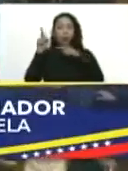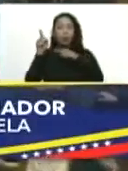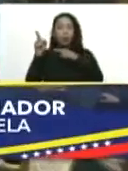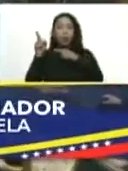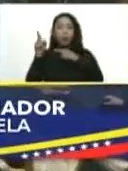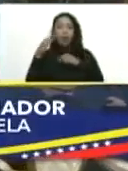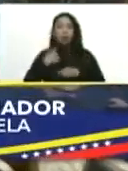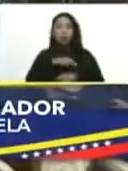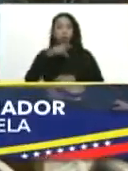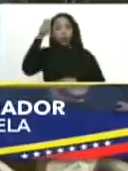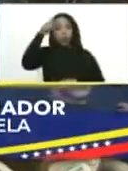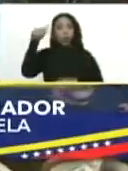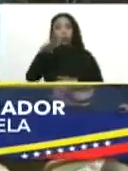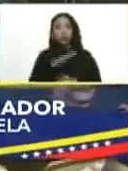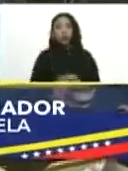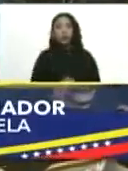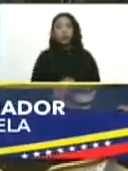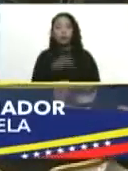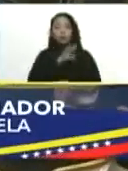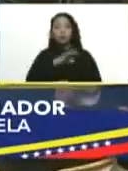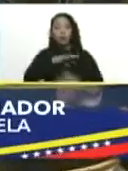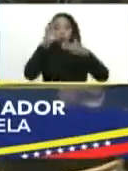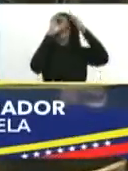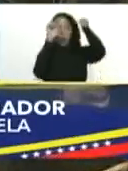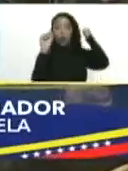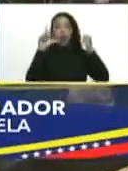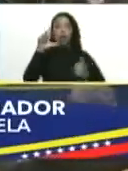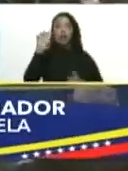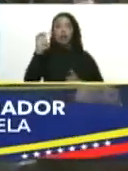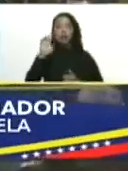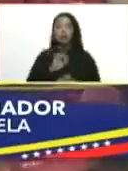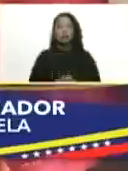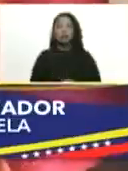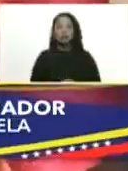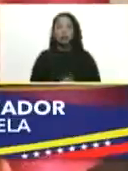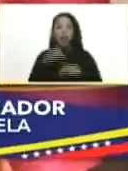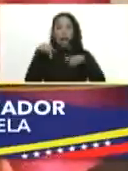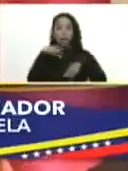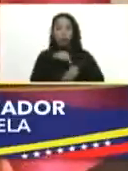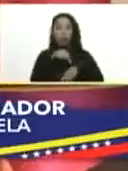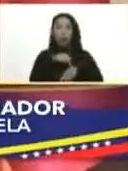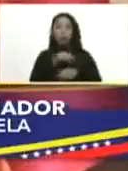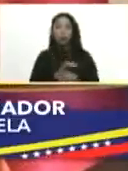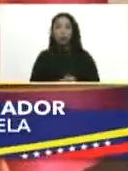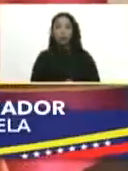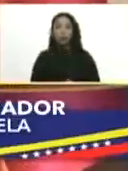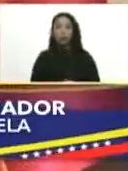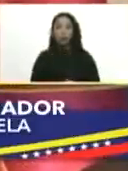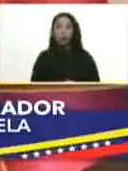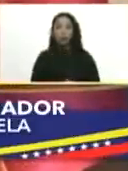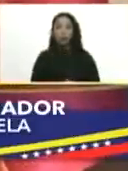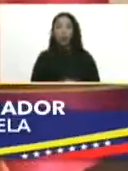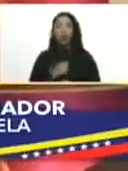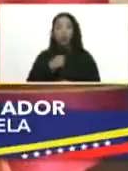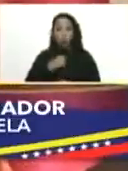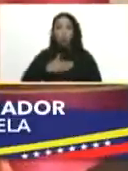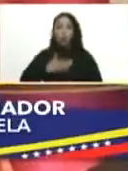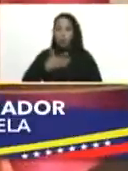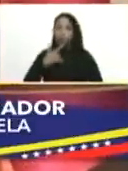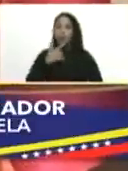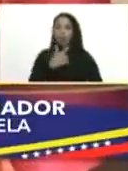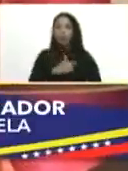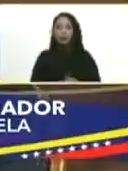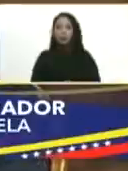nuestro pueblo. Señor embajador Líbarón, en este momento, yo sí le puedo decir,